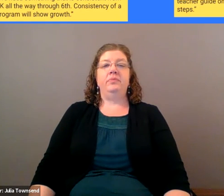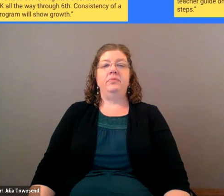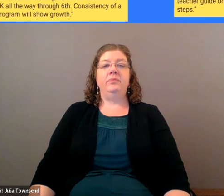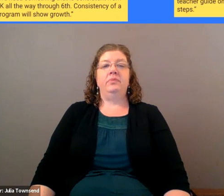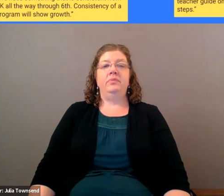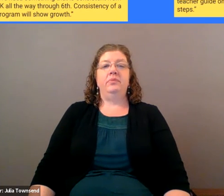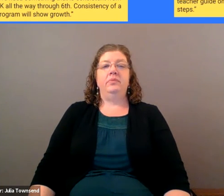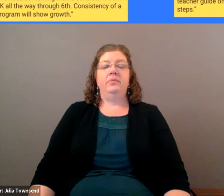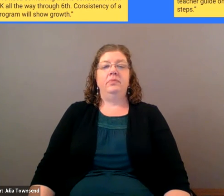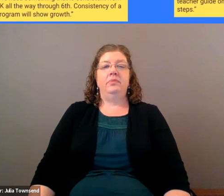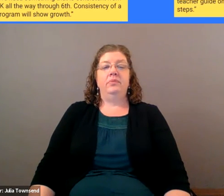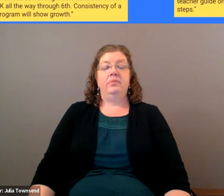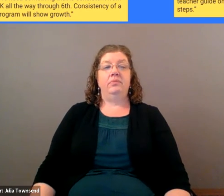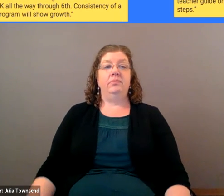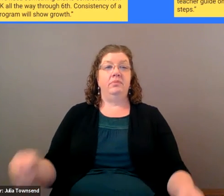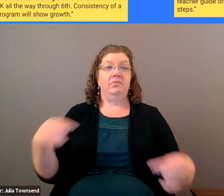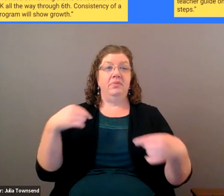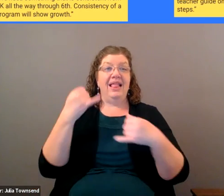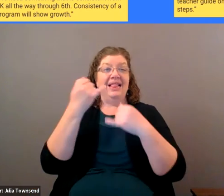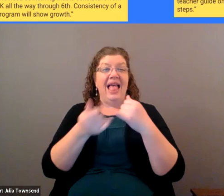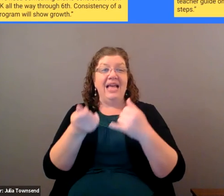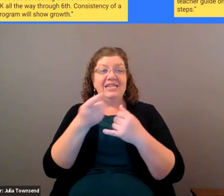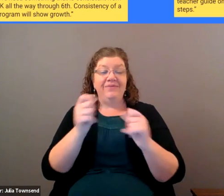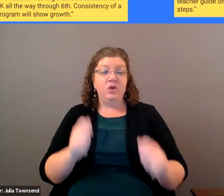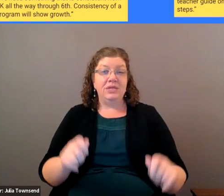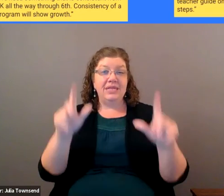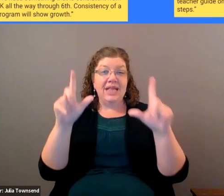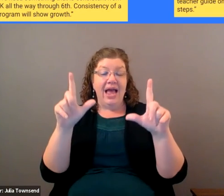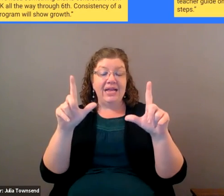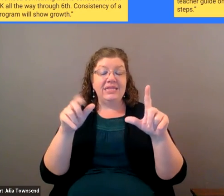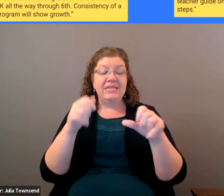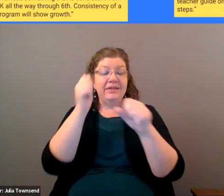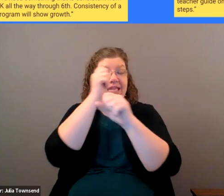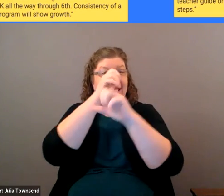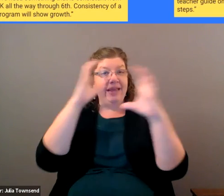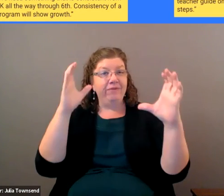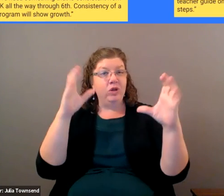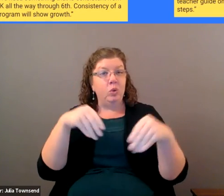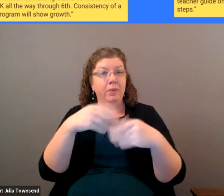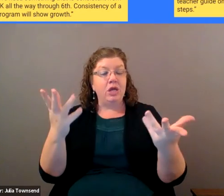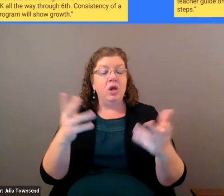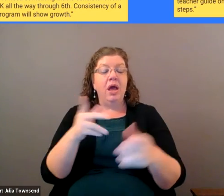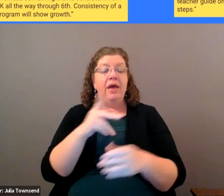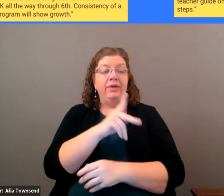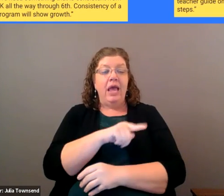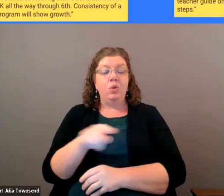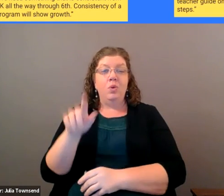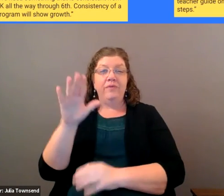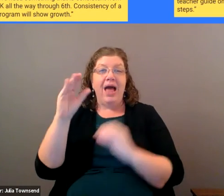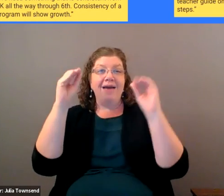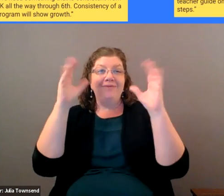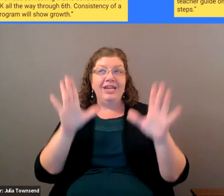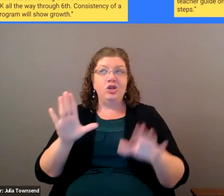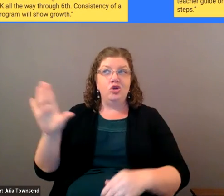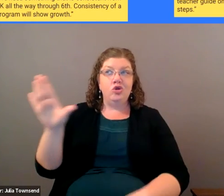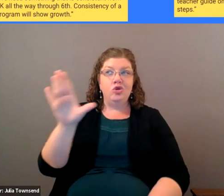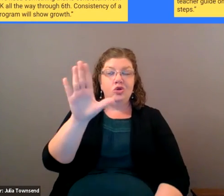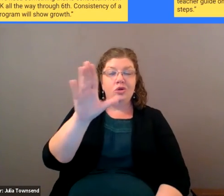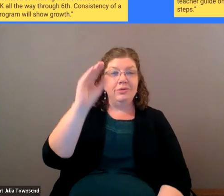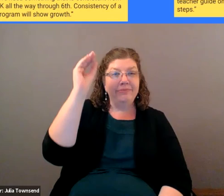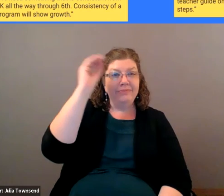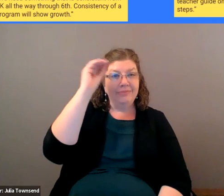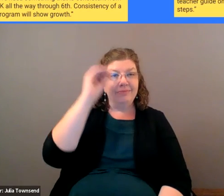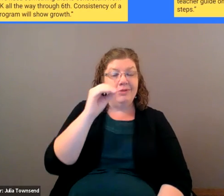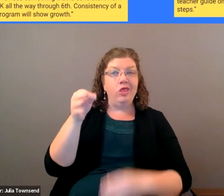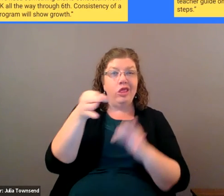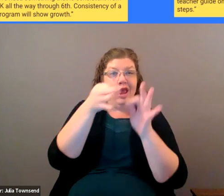Estas últimas diapositivas pues nos dan una representación de las palabras de